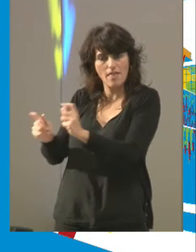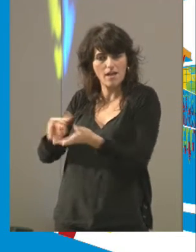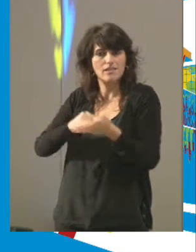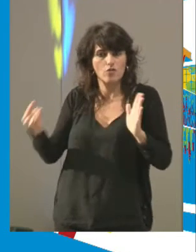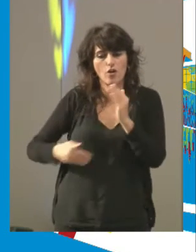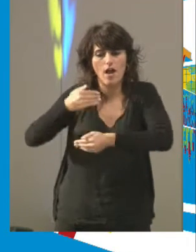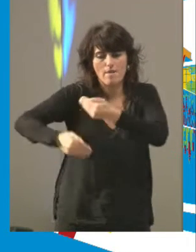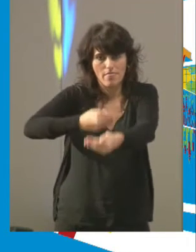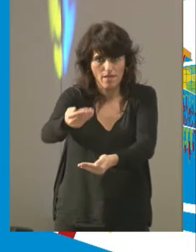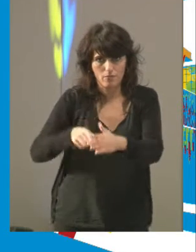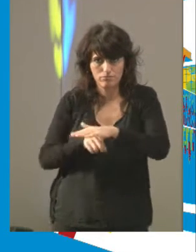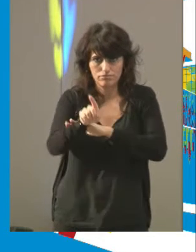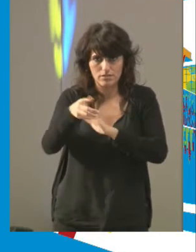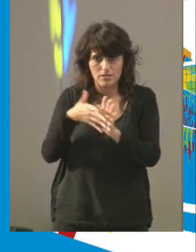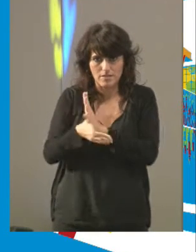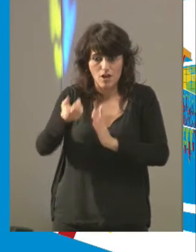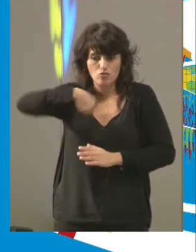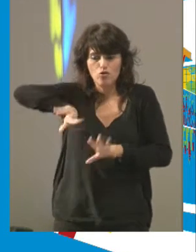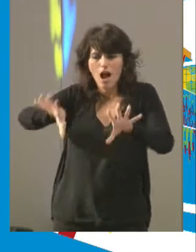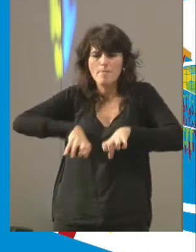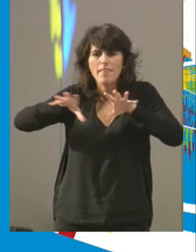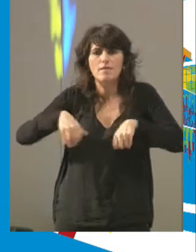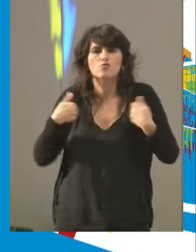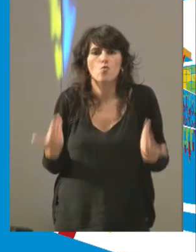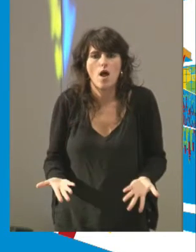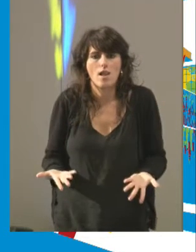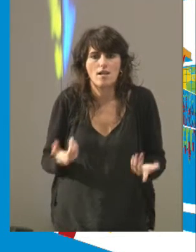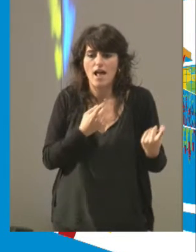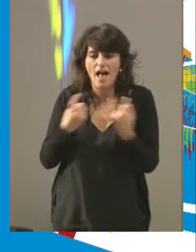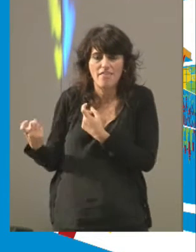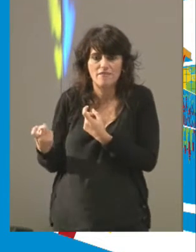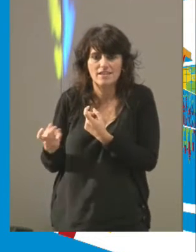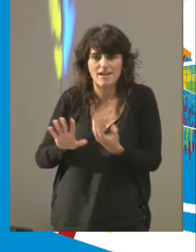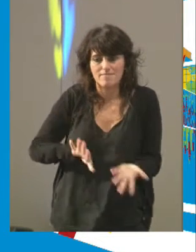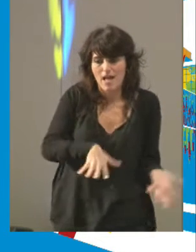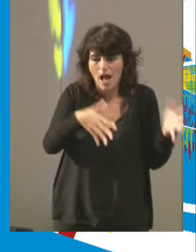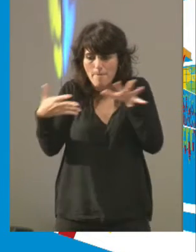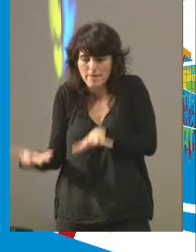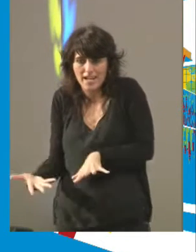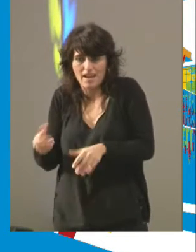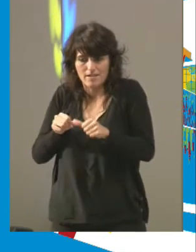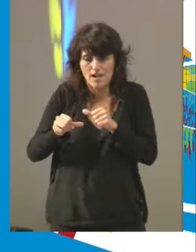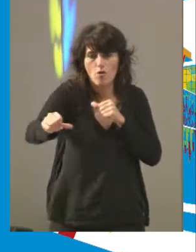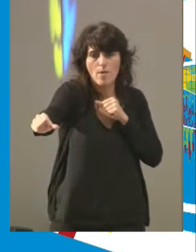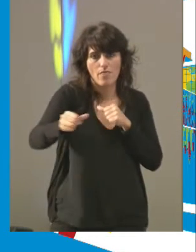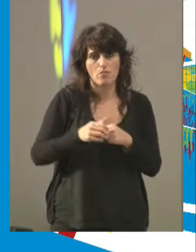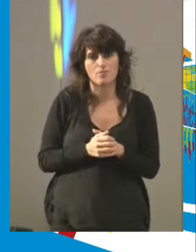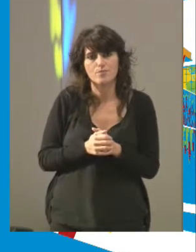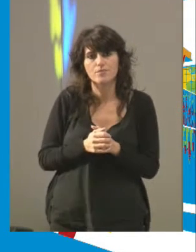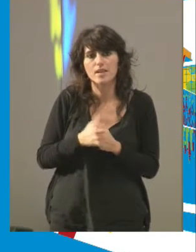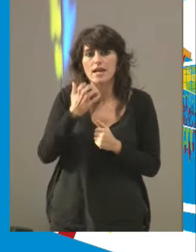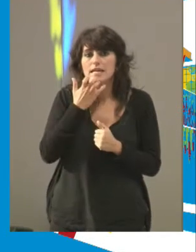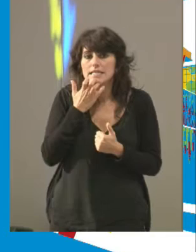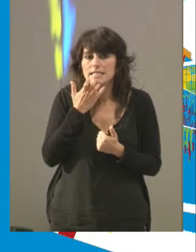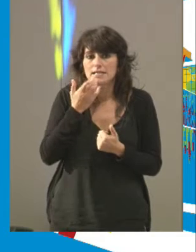eso, otra de las lecciones principales que sacamos de este proyecto era que es necesario la replicabilidad, la continuidad del proyecto a largo plazo. Si